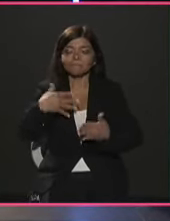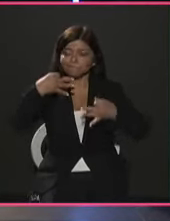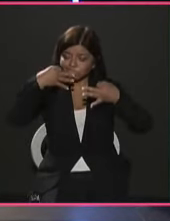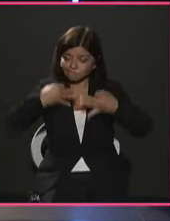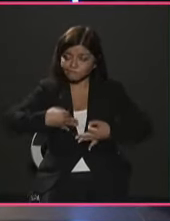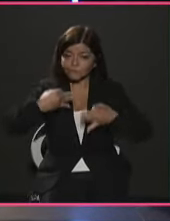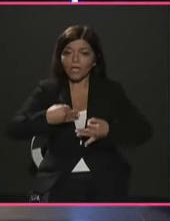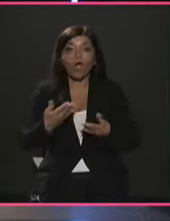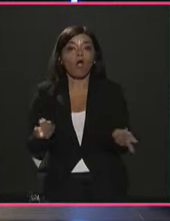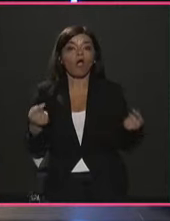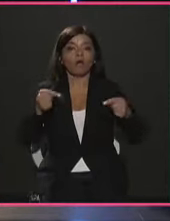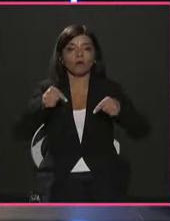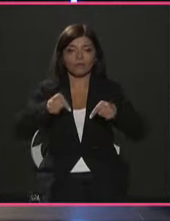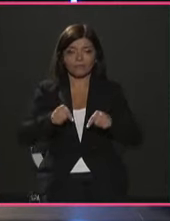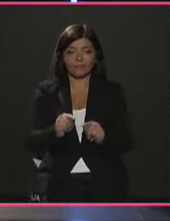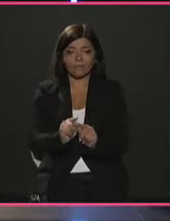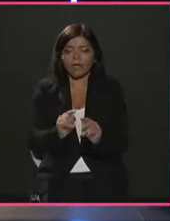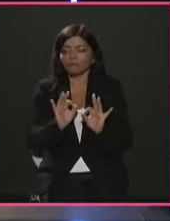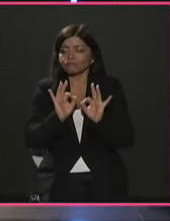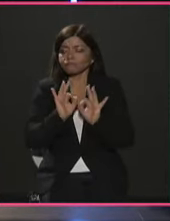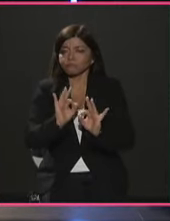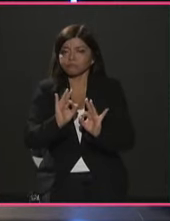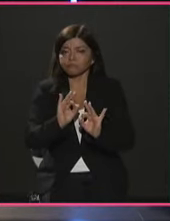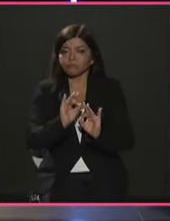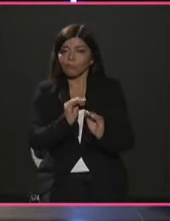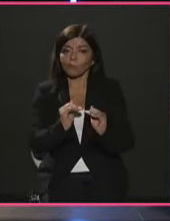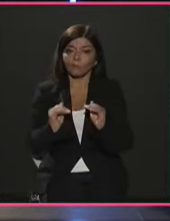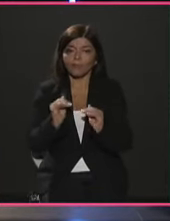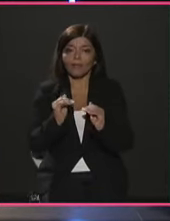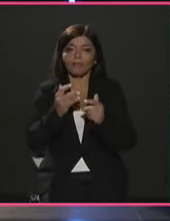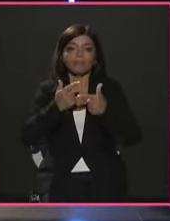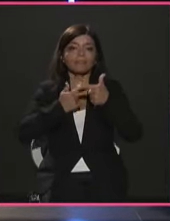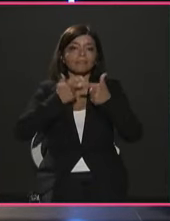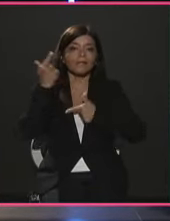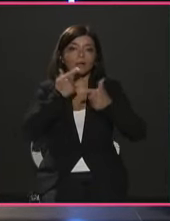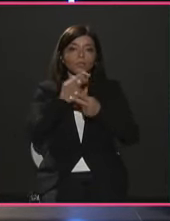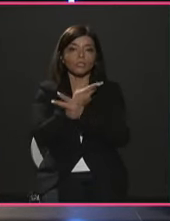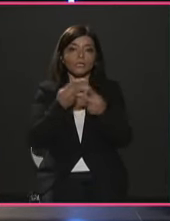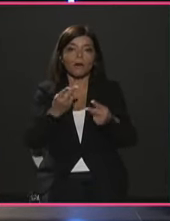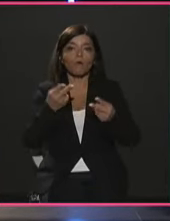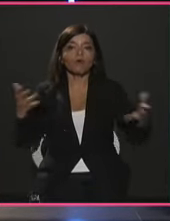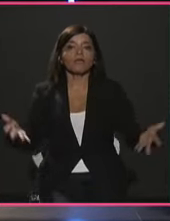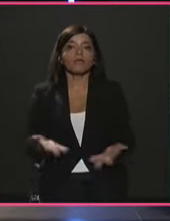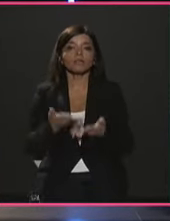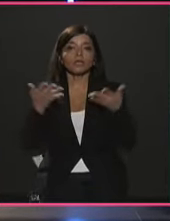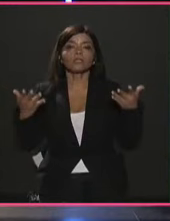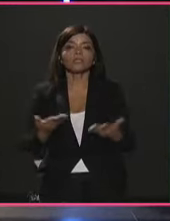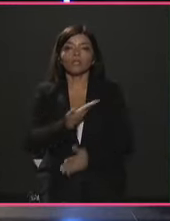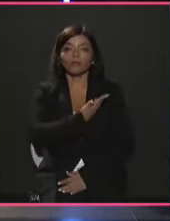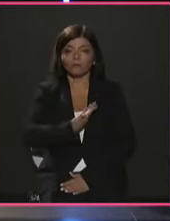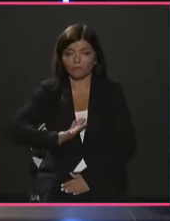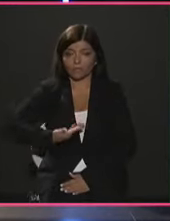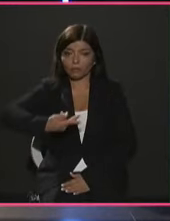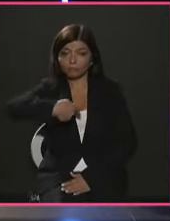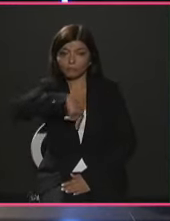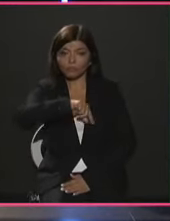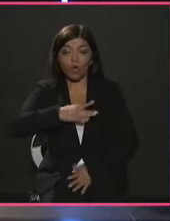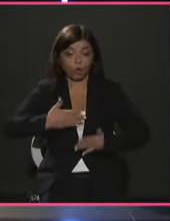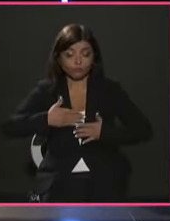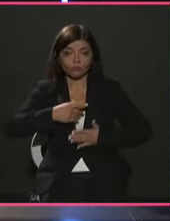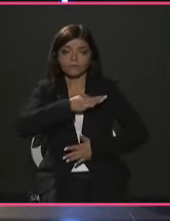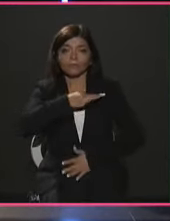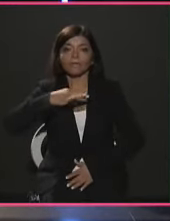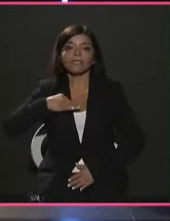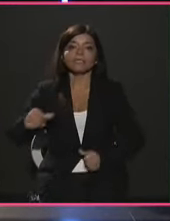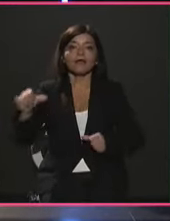es hoy día eh pieza fundamental de las políticas públicas que estamos impulsando desde el gobierno donde a mí como ministra